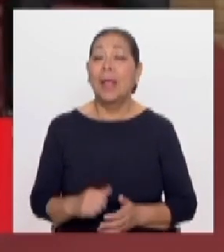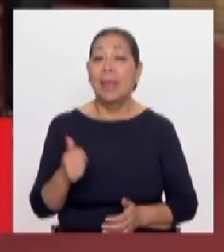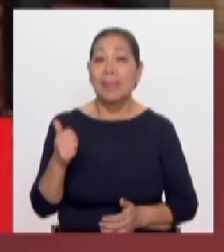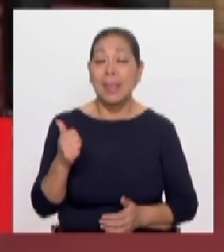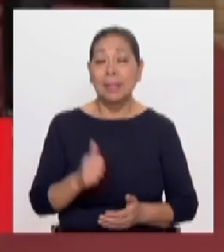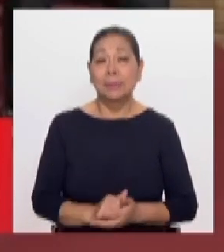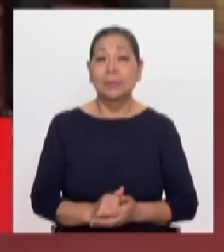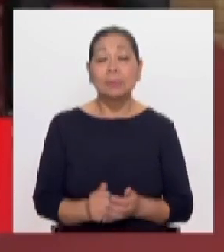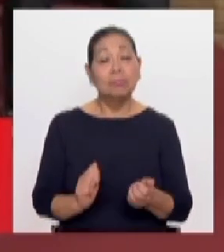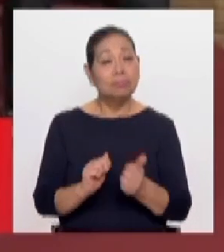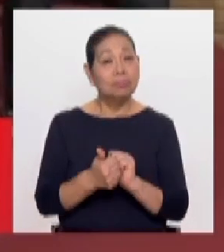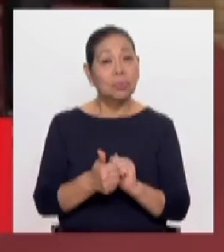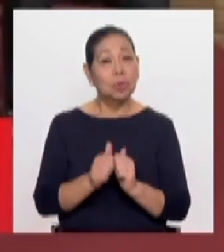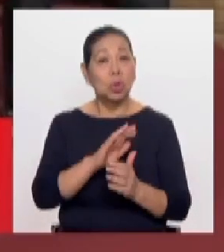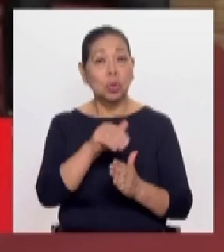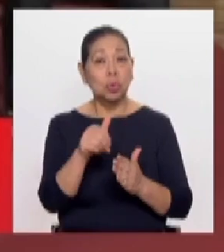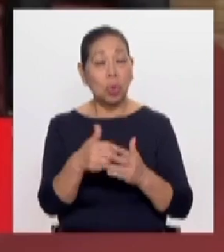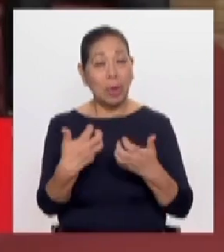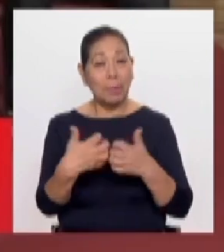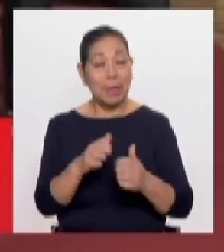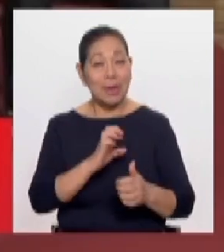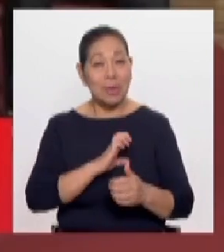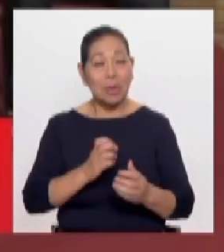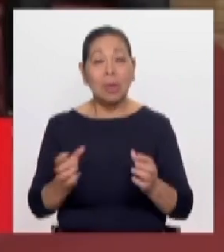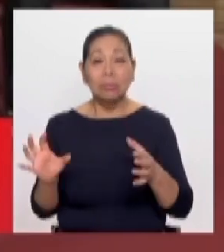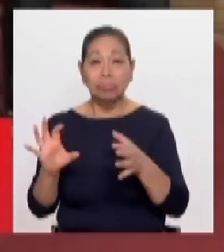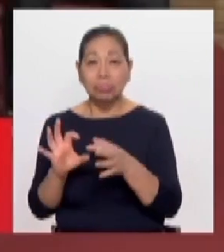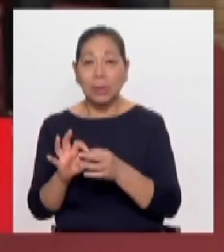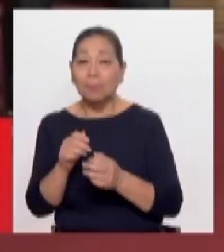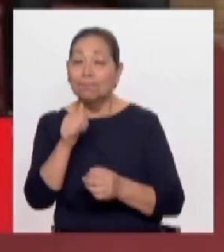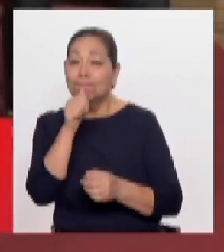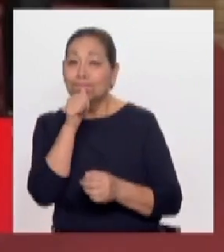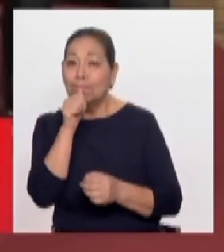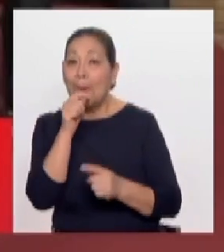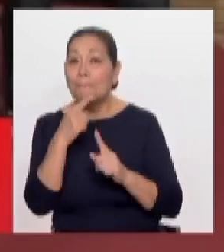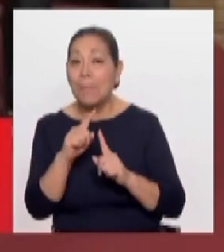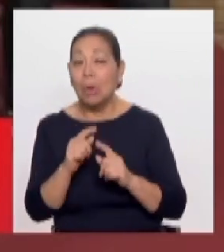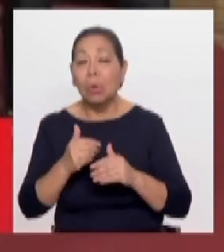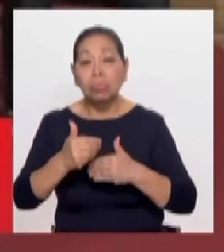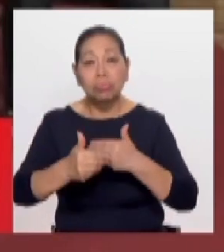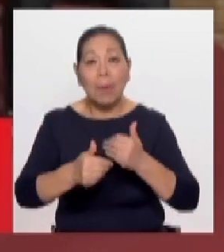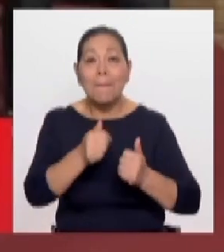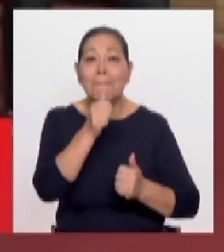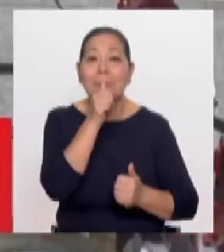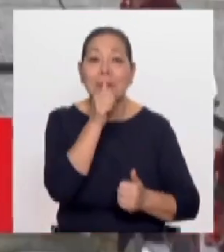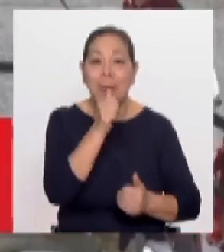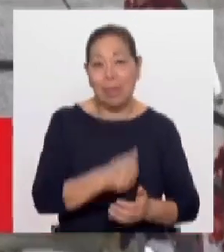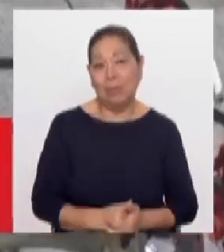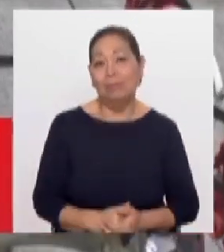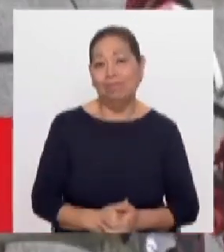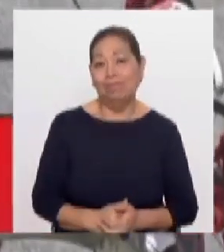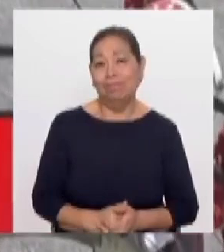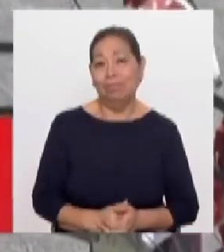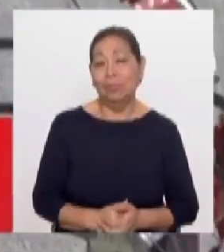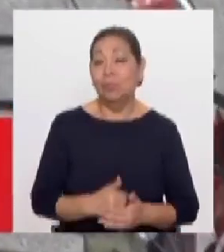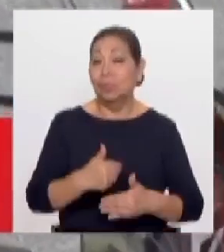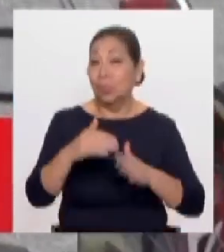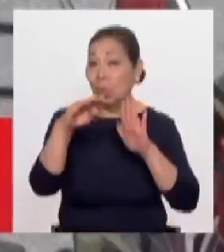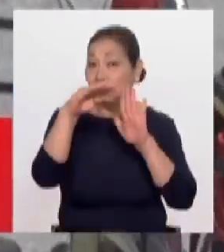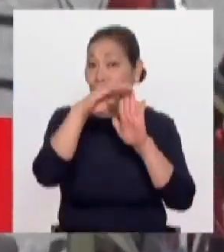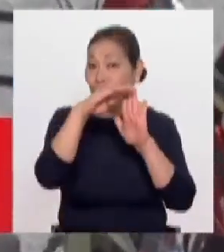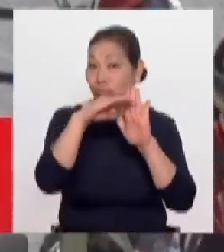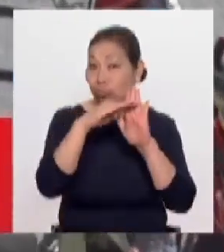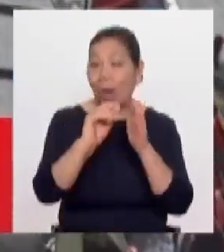10. Transformación de todas las empresas del Estado en sociedades anónimas para su posterior privatización. El resto de los